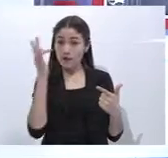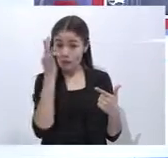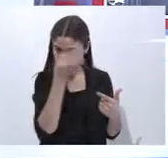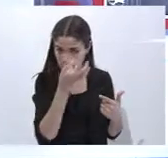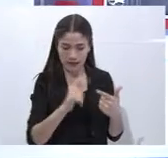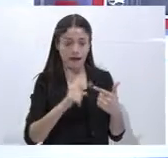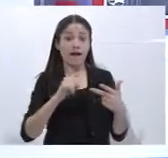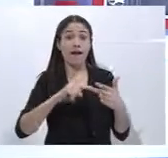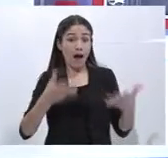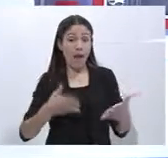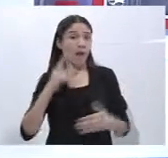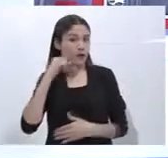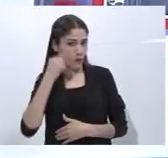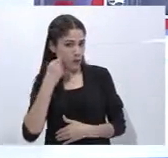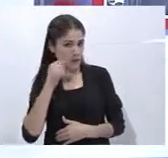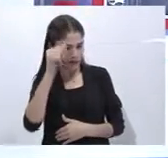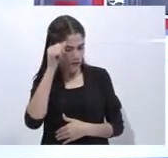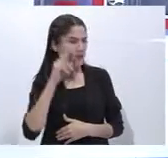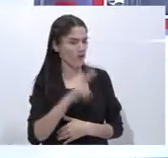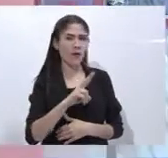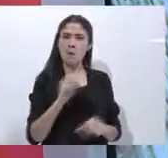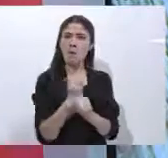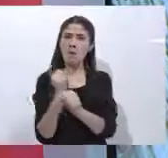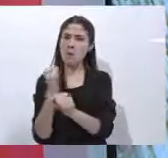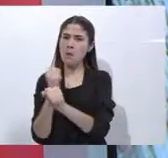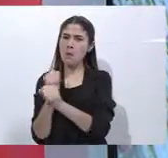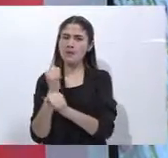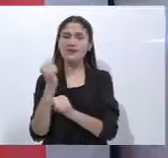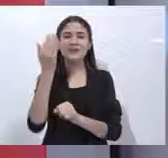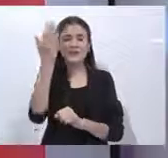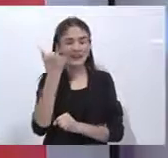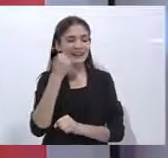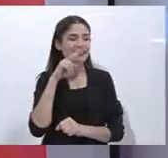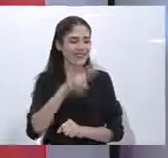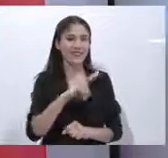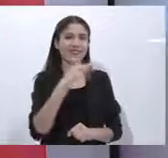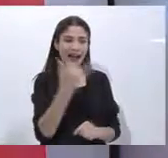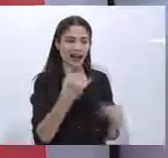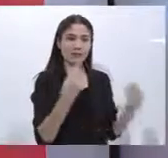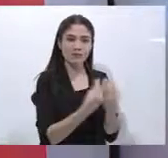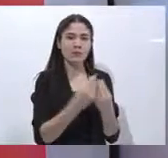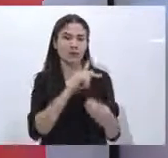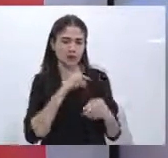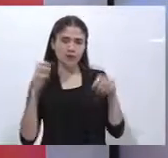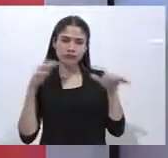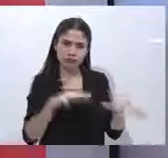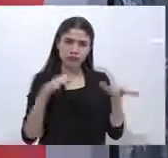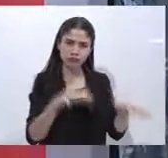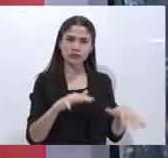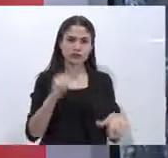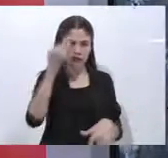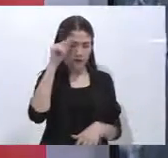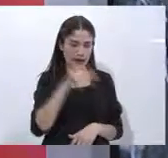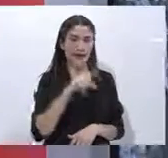éxito no hubo más gente que tomate esa con eso ya le digo la aceptación de la gente por